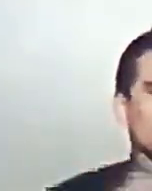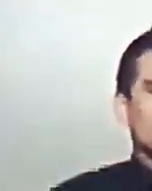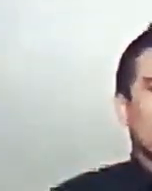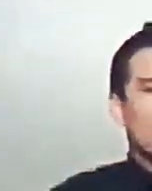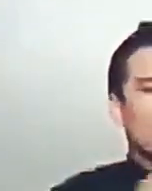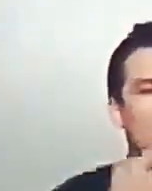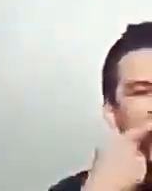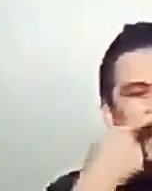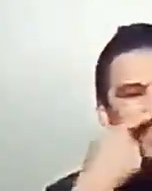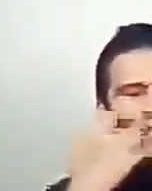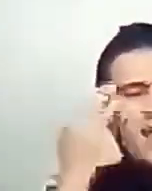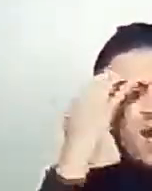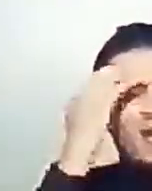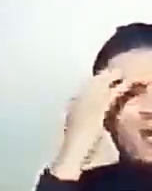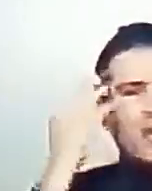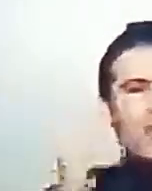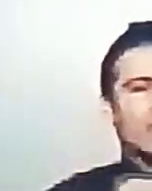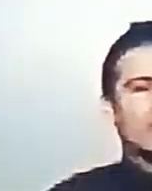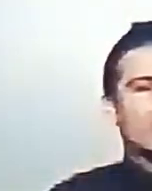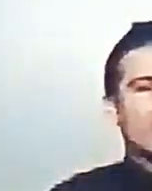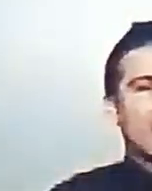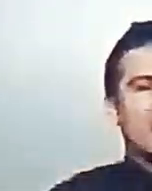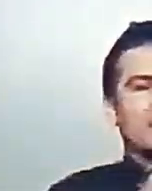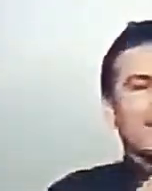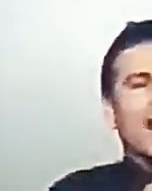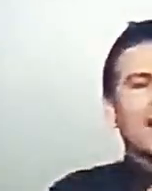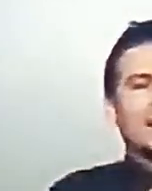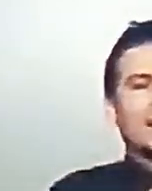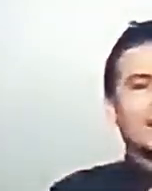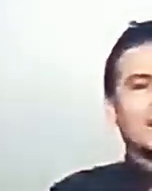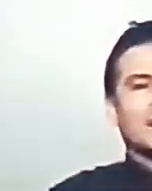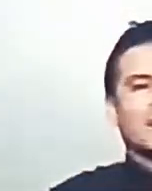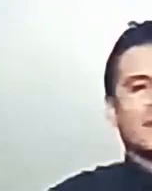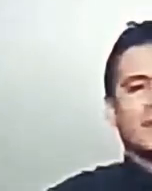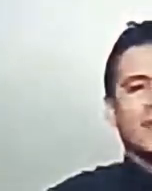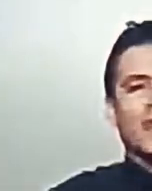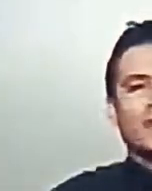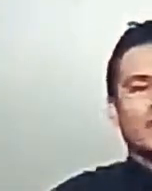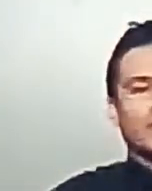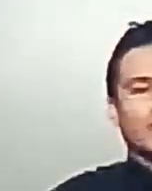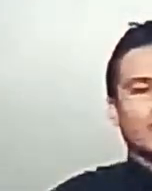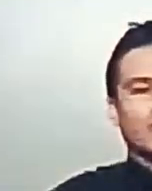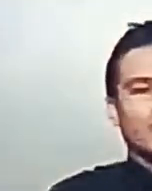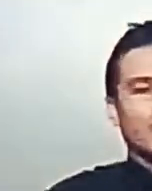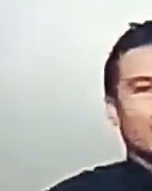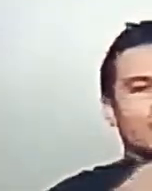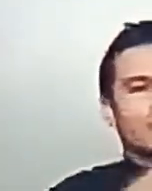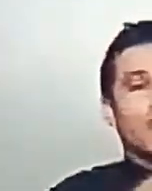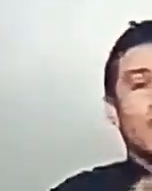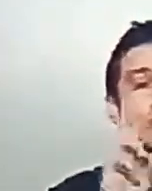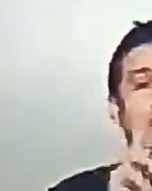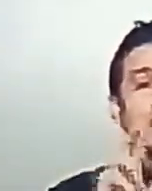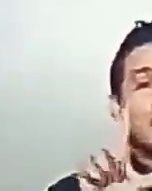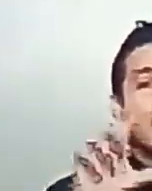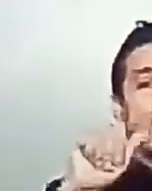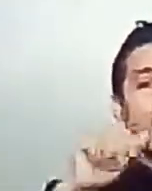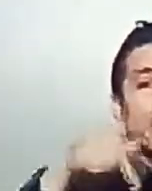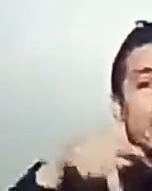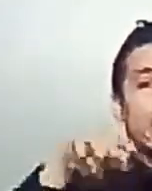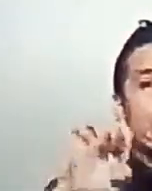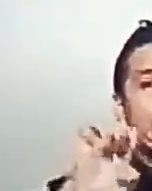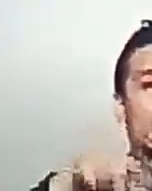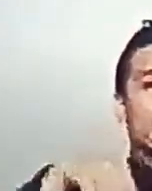personal y el señor Lapenti, que en 16 años no pudo hacer ni un cyber. Pero eso va a cambiar, porque el Internet es el